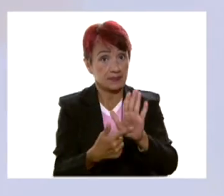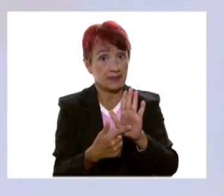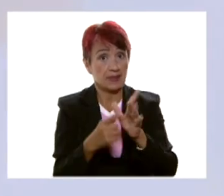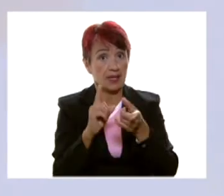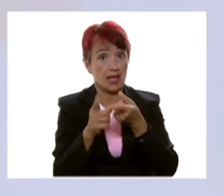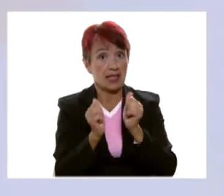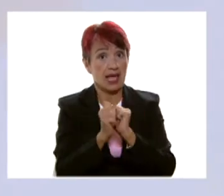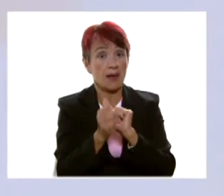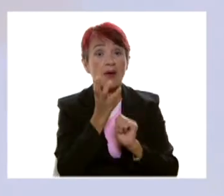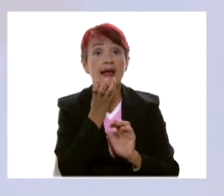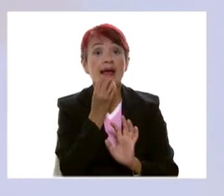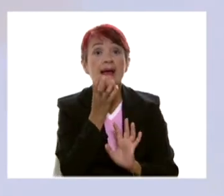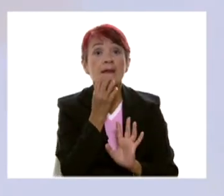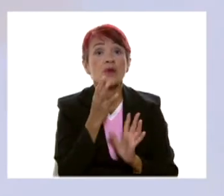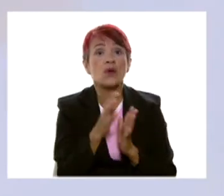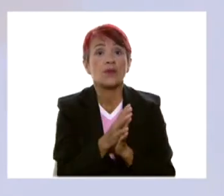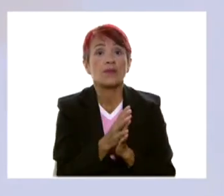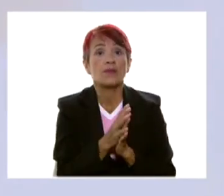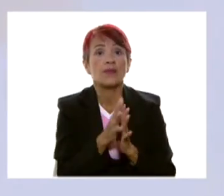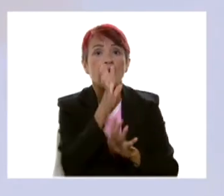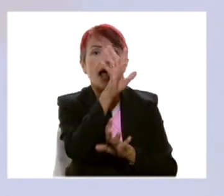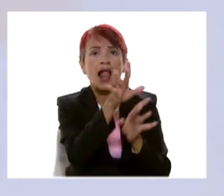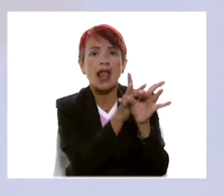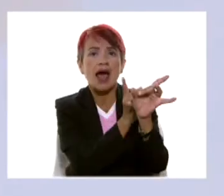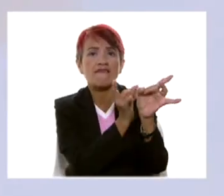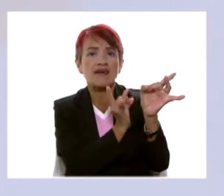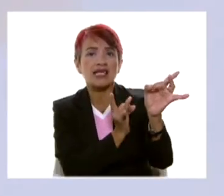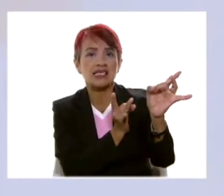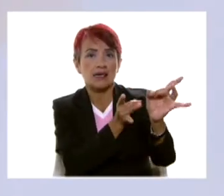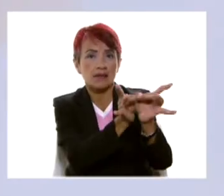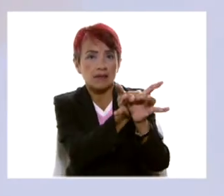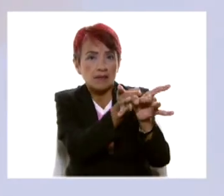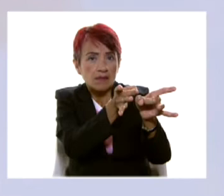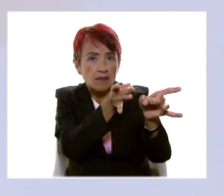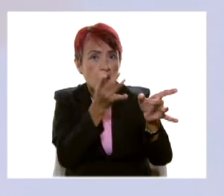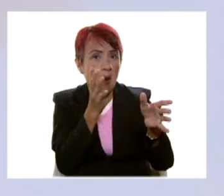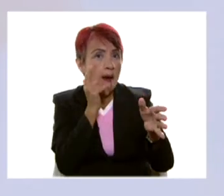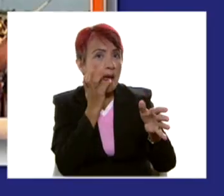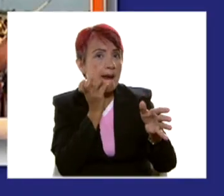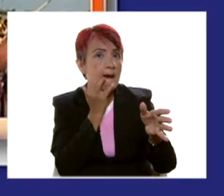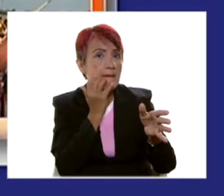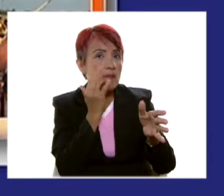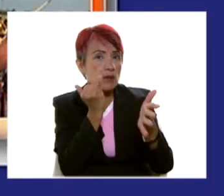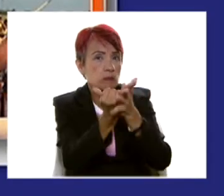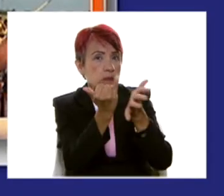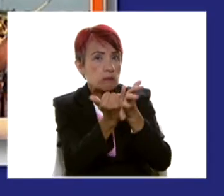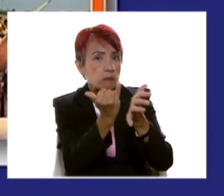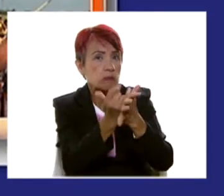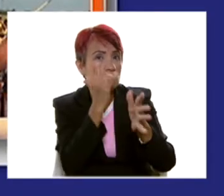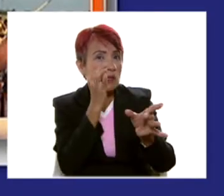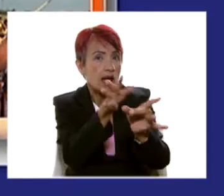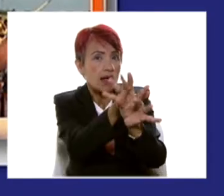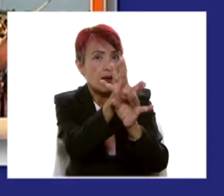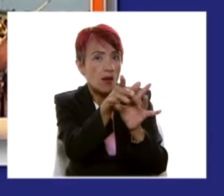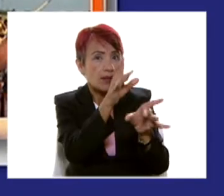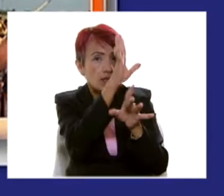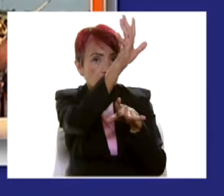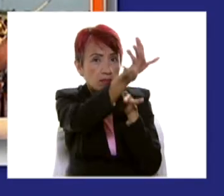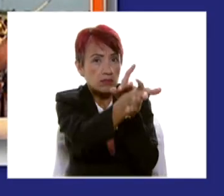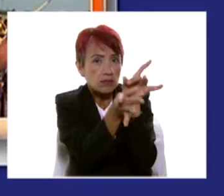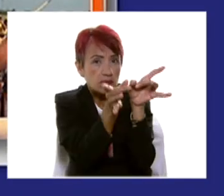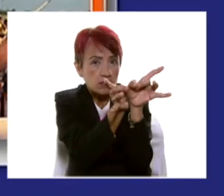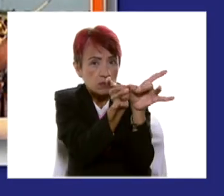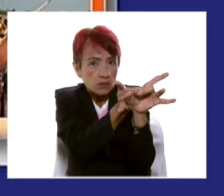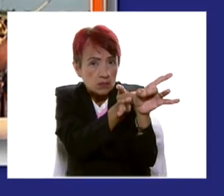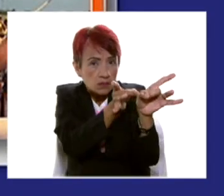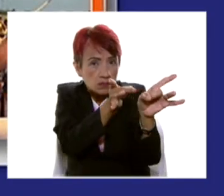estos deportes. Por ejemplo, el tiro con flecha. La competencia se divide en dos pruebas, una es de distancia y otra es de precisión. Se dará un punto de